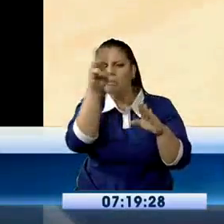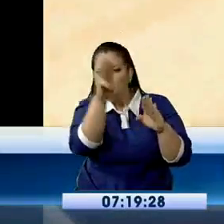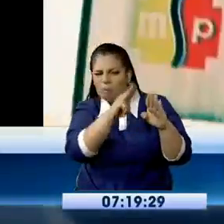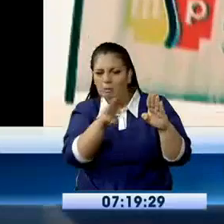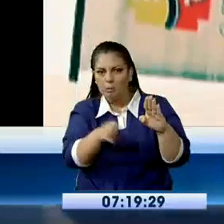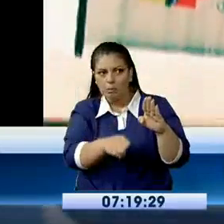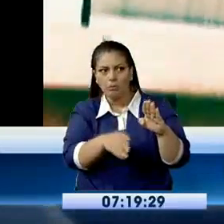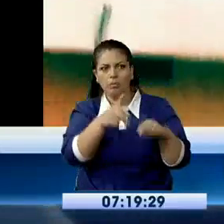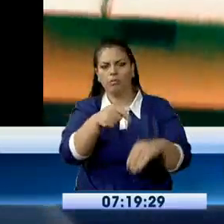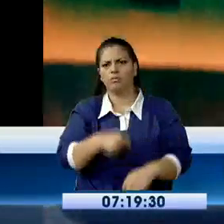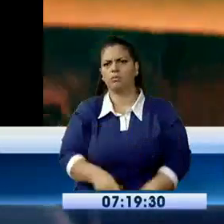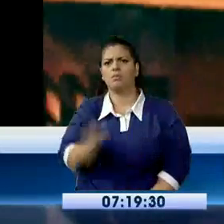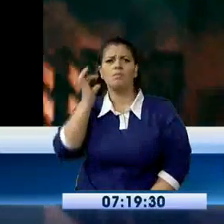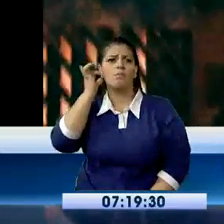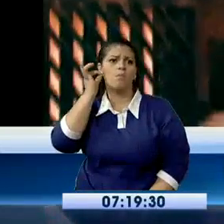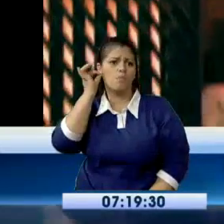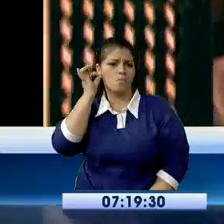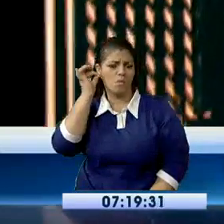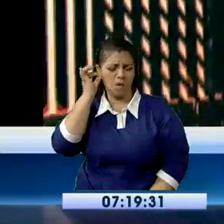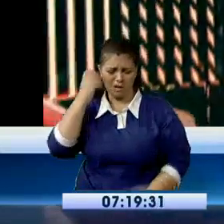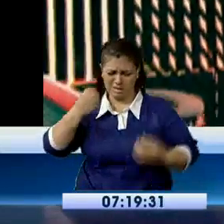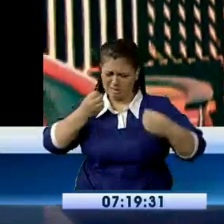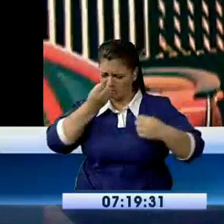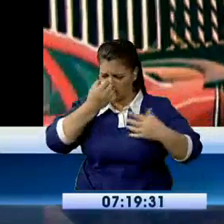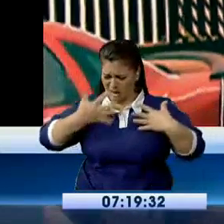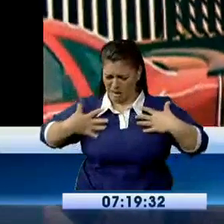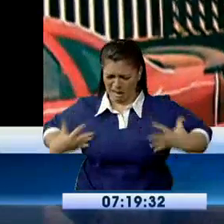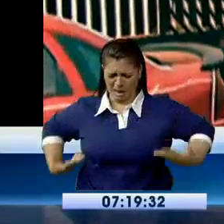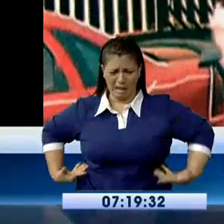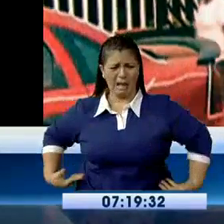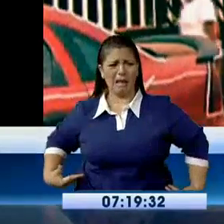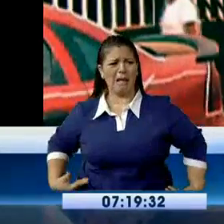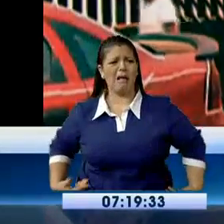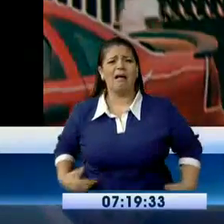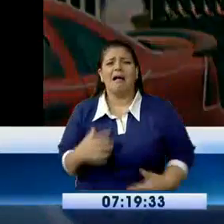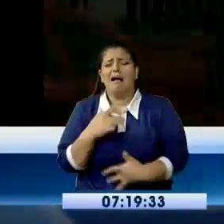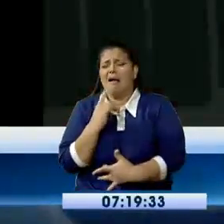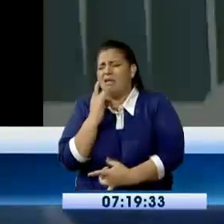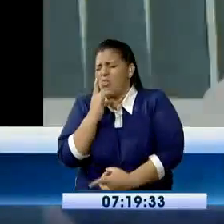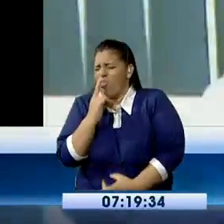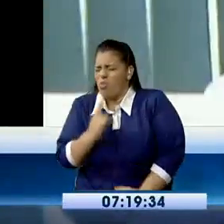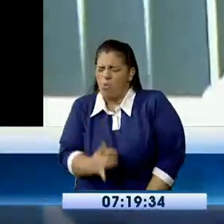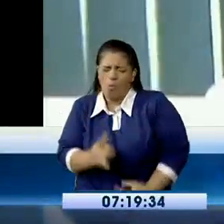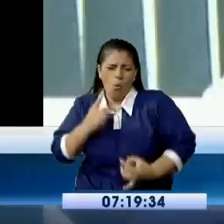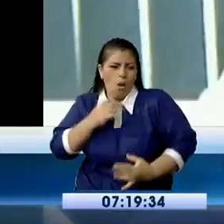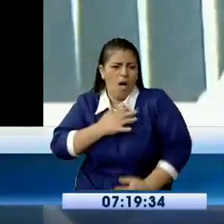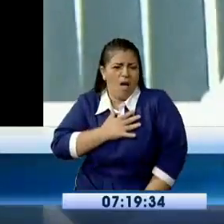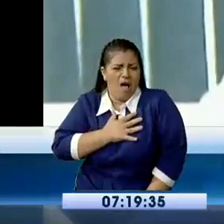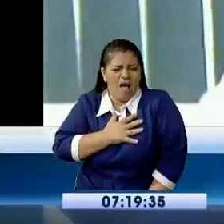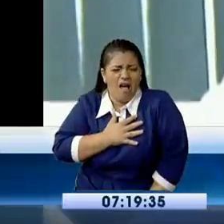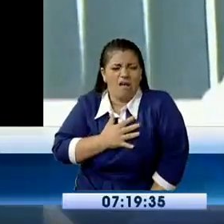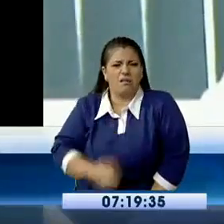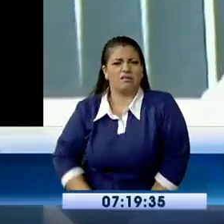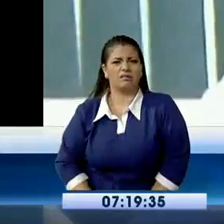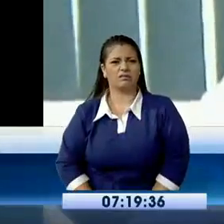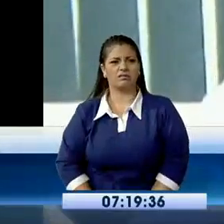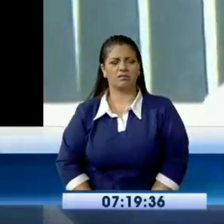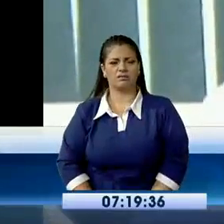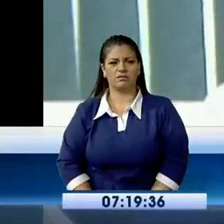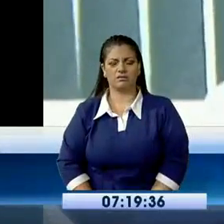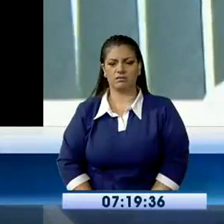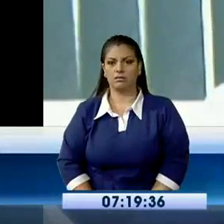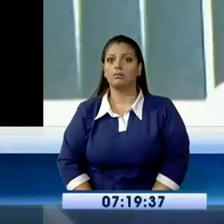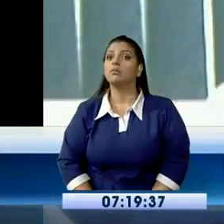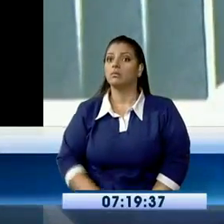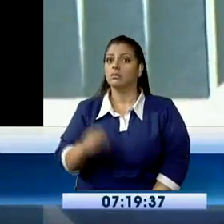vehículo, quien llegó con sus prendas manchadas de sangre y aquejando intenso dolor. Exactamente, tenía heridas a nivel de tórax